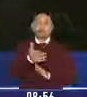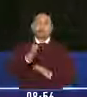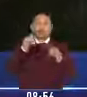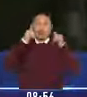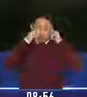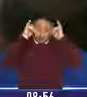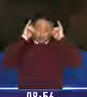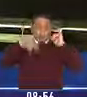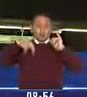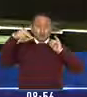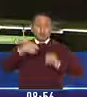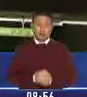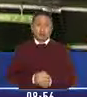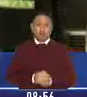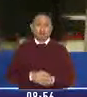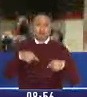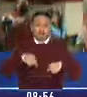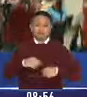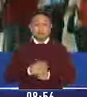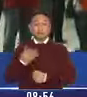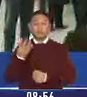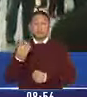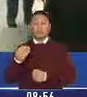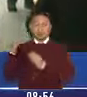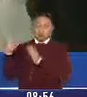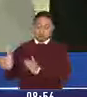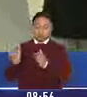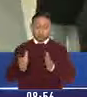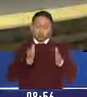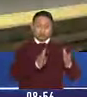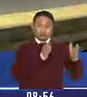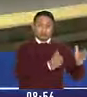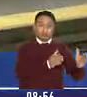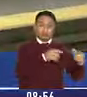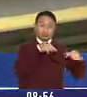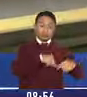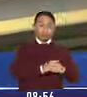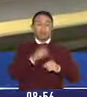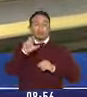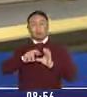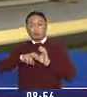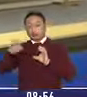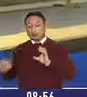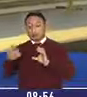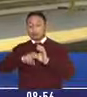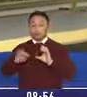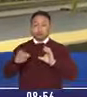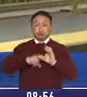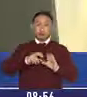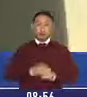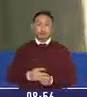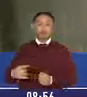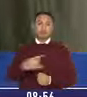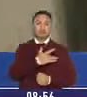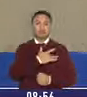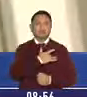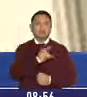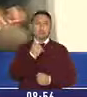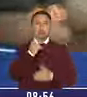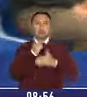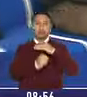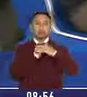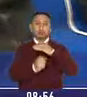Labrador al norte. Se realizaron 14 paradas, en donde también se recibieron pasajeros invitados a vivir este primer